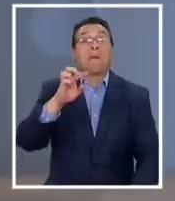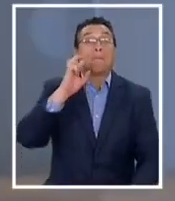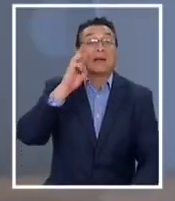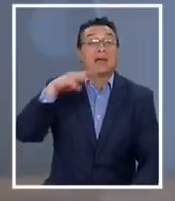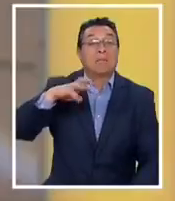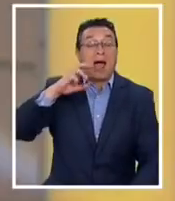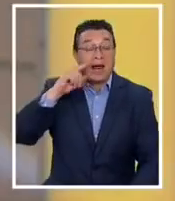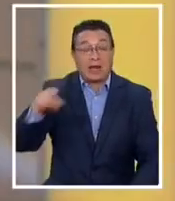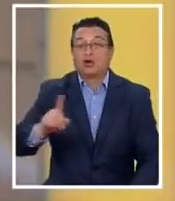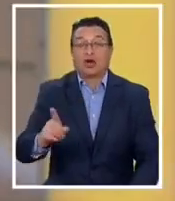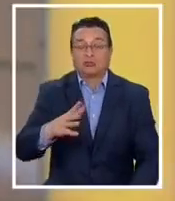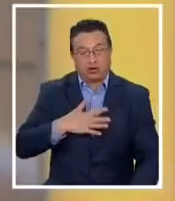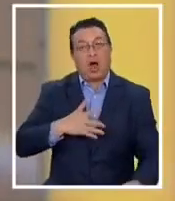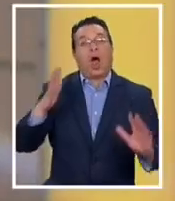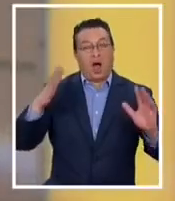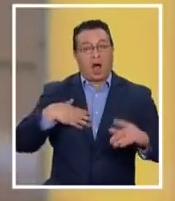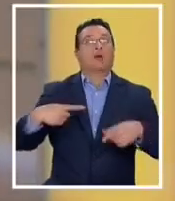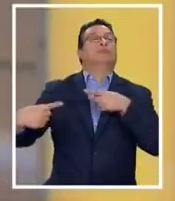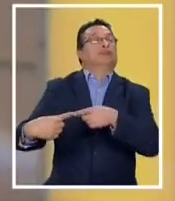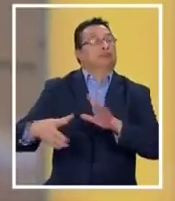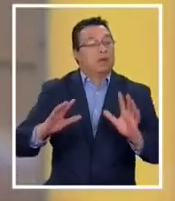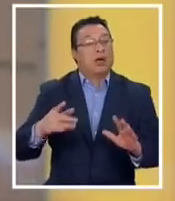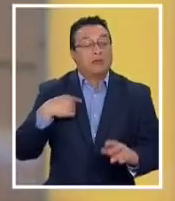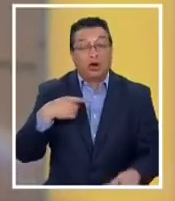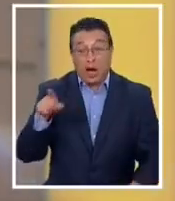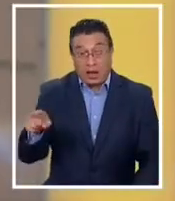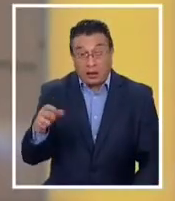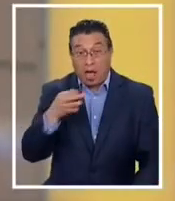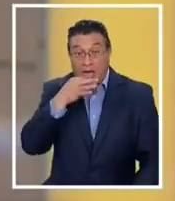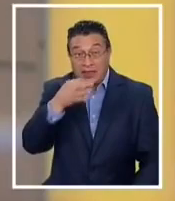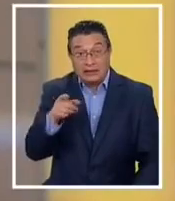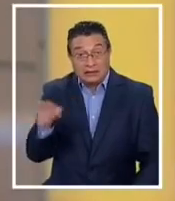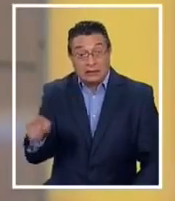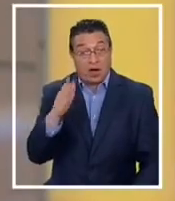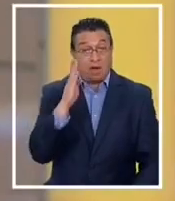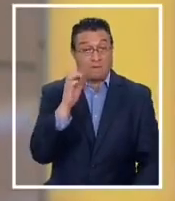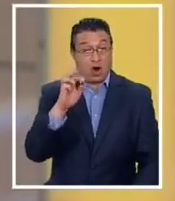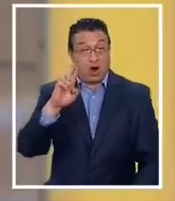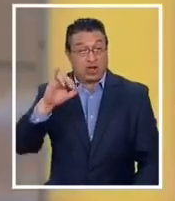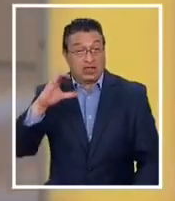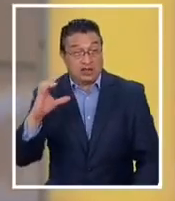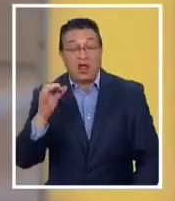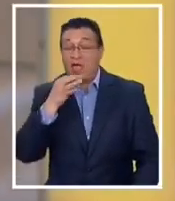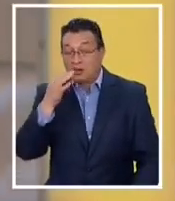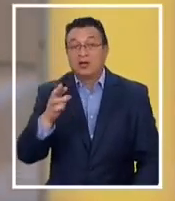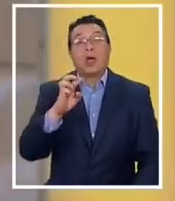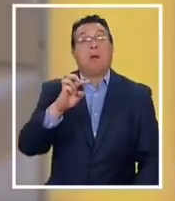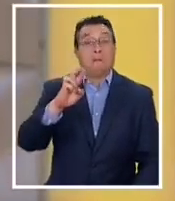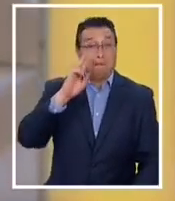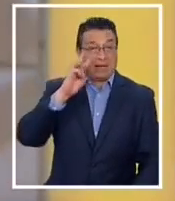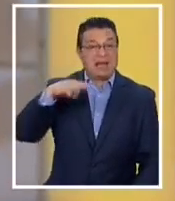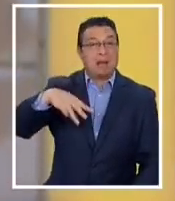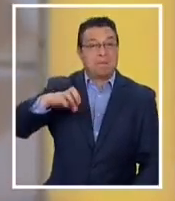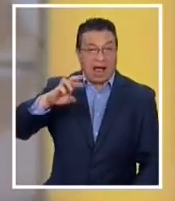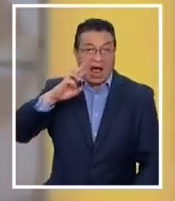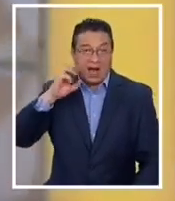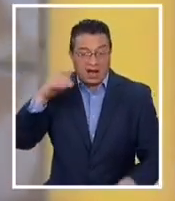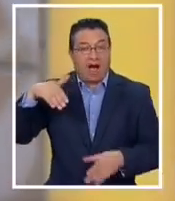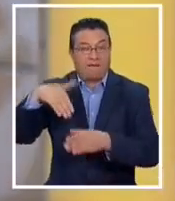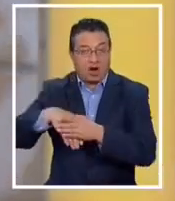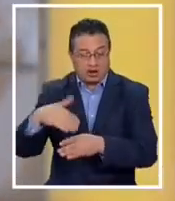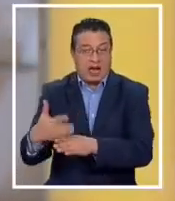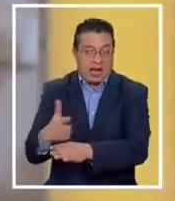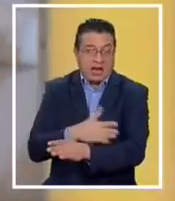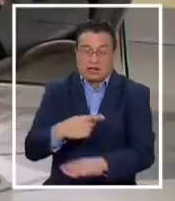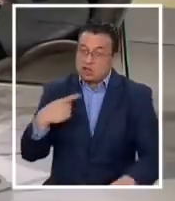mi posición es de área de escrito pero al menos lo que yo he entendido es que la posición de gabriel ha sido tiro de primaria con todos los que quieran transformar chile que en la